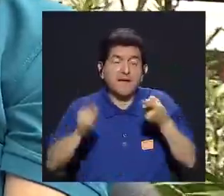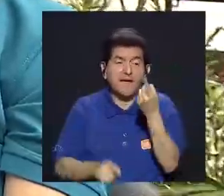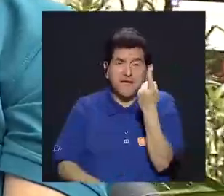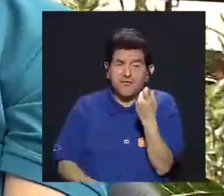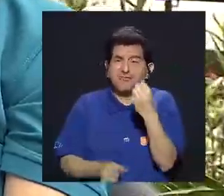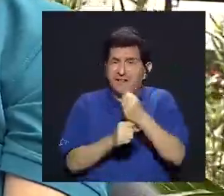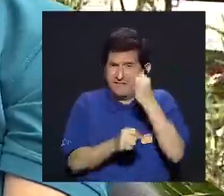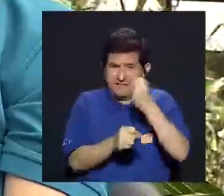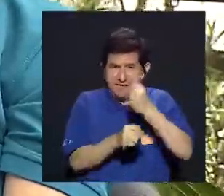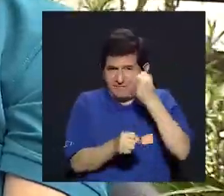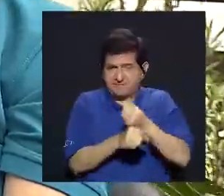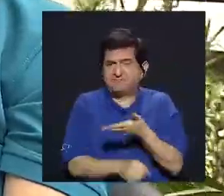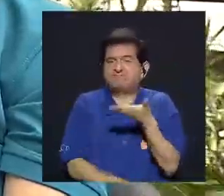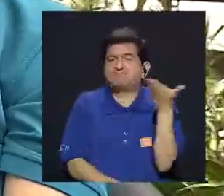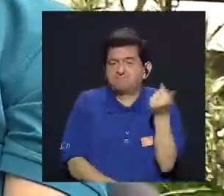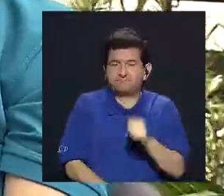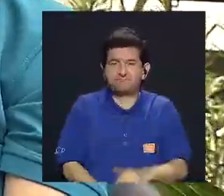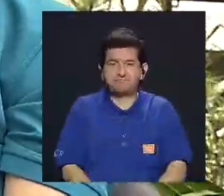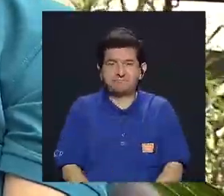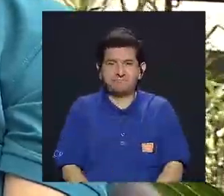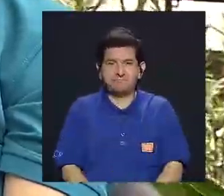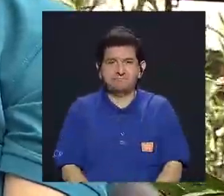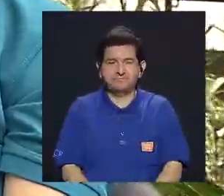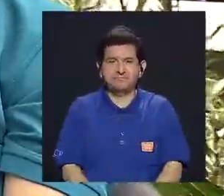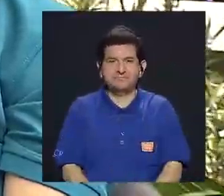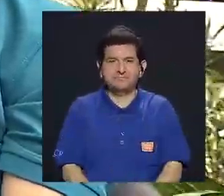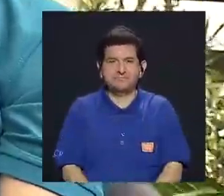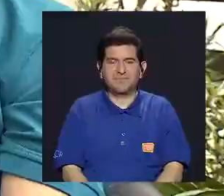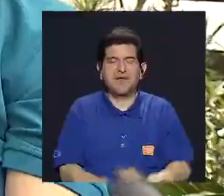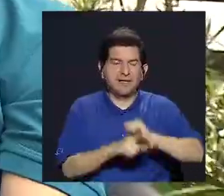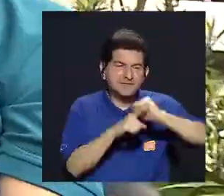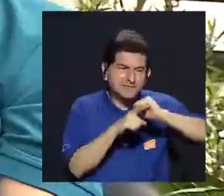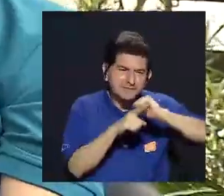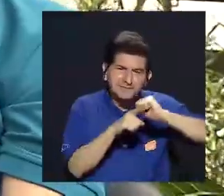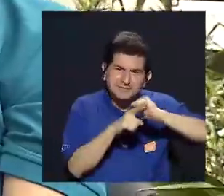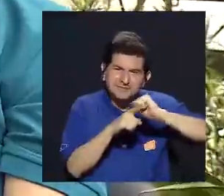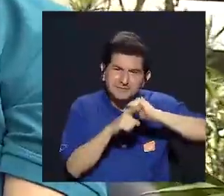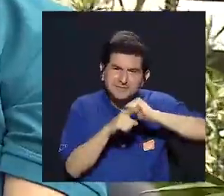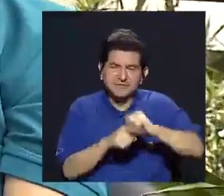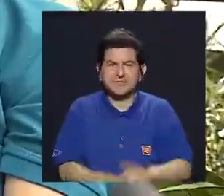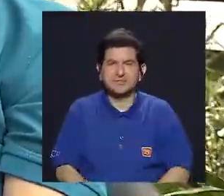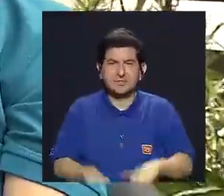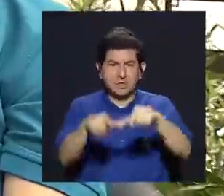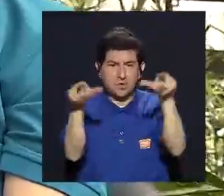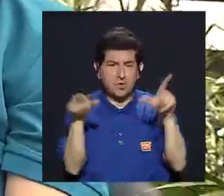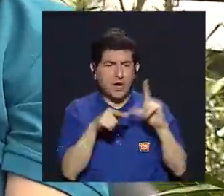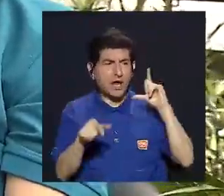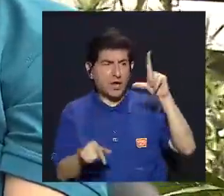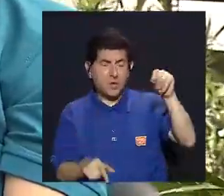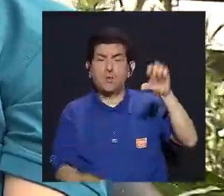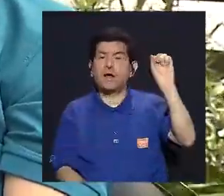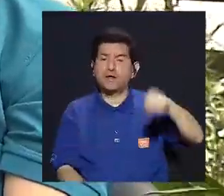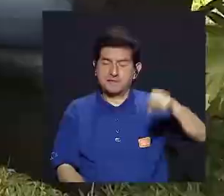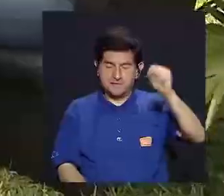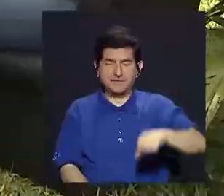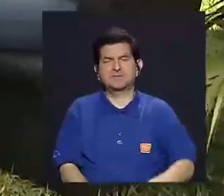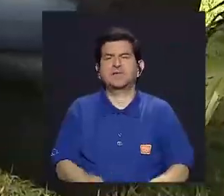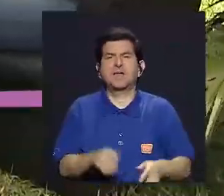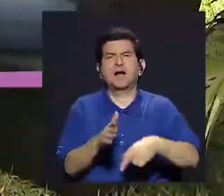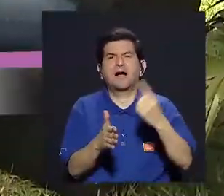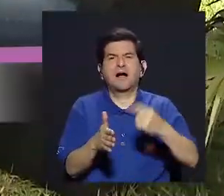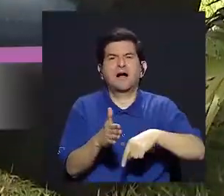si hace falta trabajar mucho lo que es capacitación en zona rural a